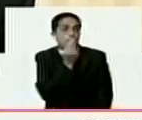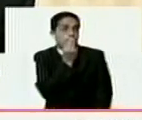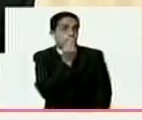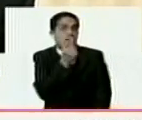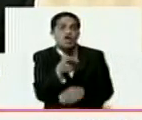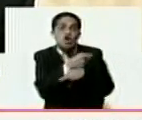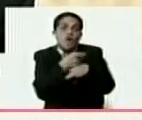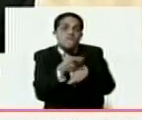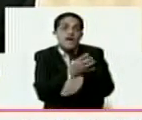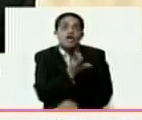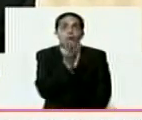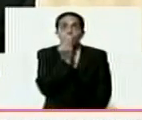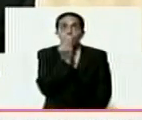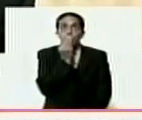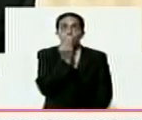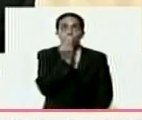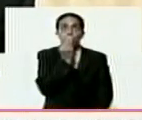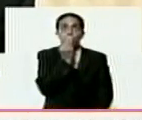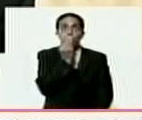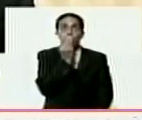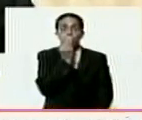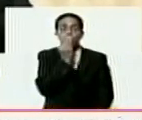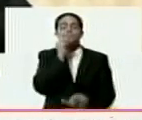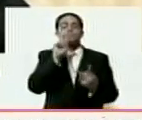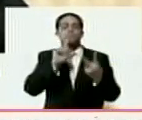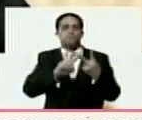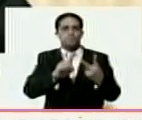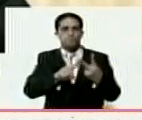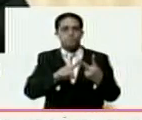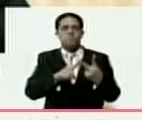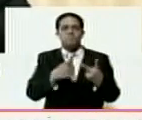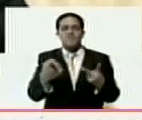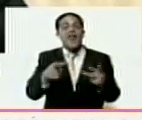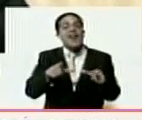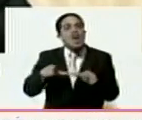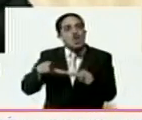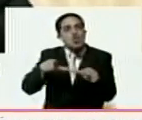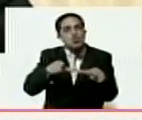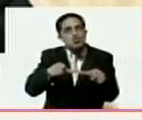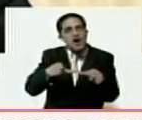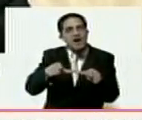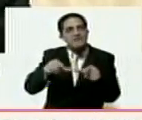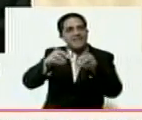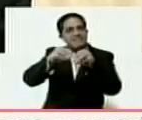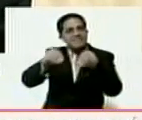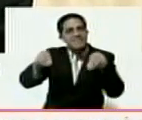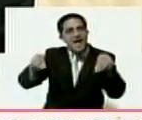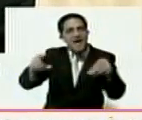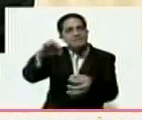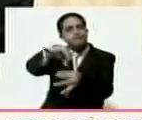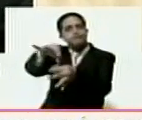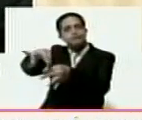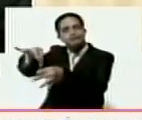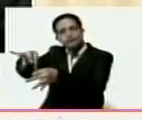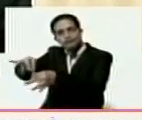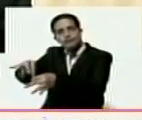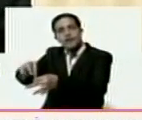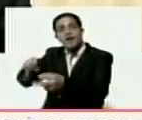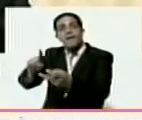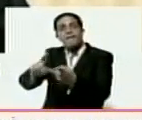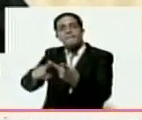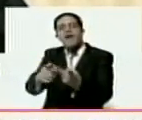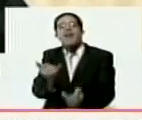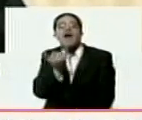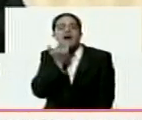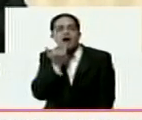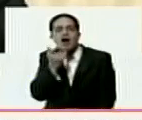colombiano. La cantidad de áreas cultivadas con coca para el procesamiento de cocaína en